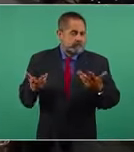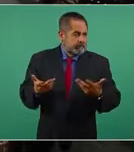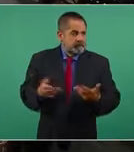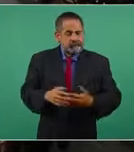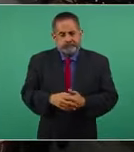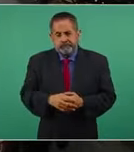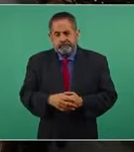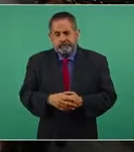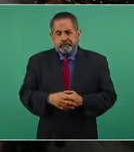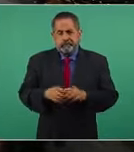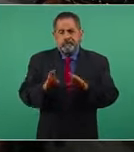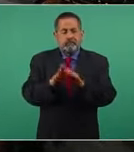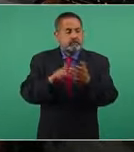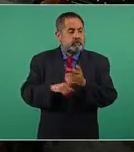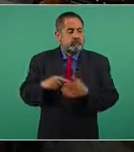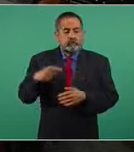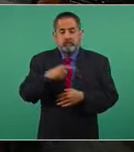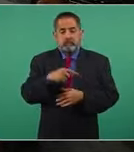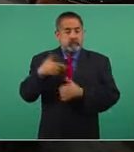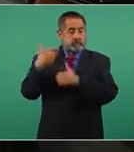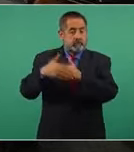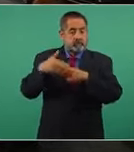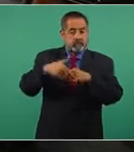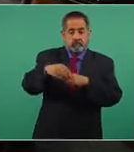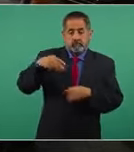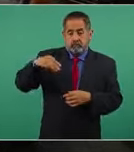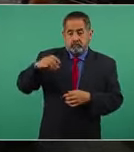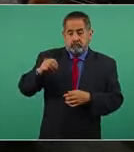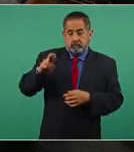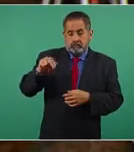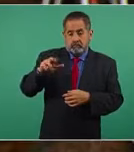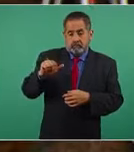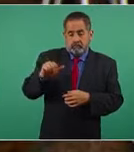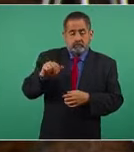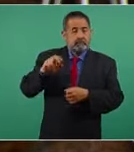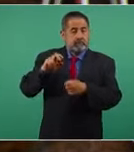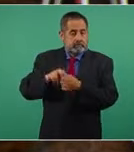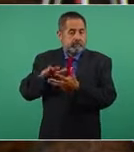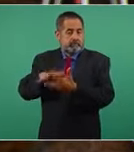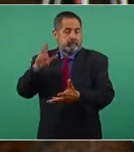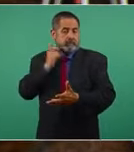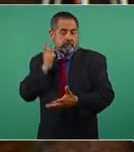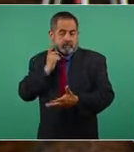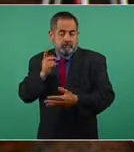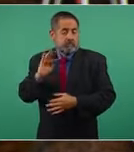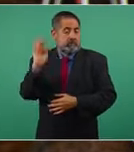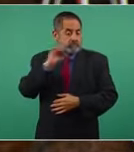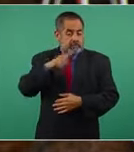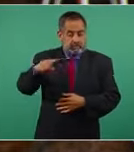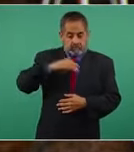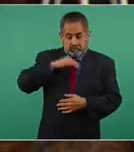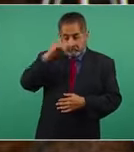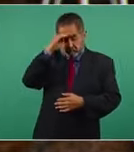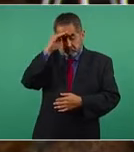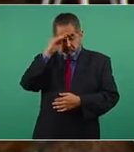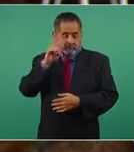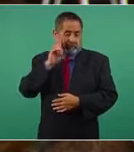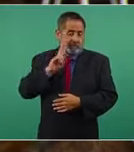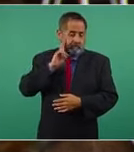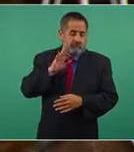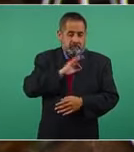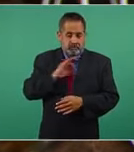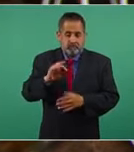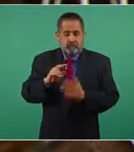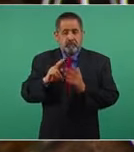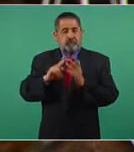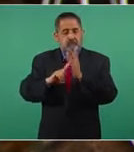partir de que Morena tendrá mayoría en el Congreso de Tamaulipas, ¿es posible o usted considera que puede